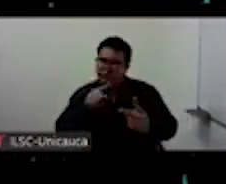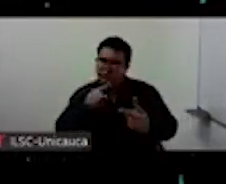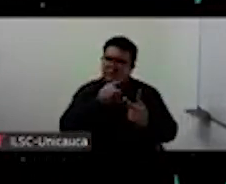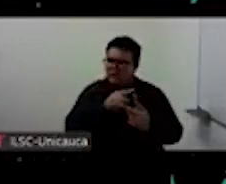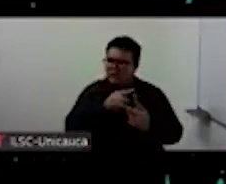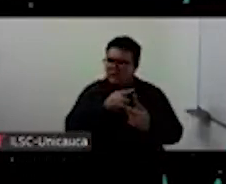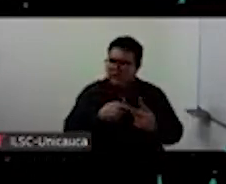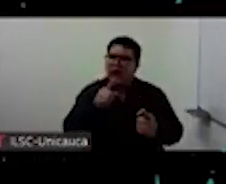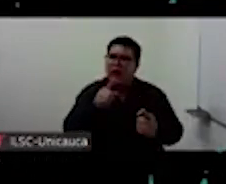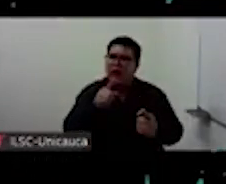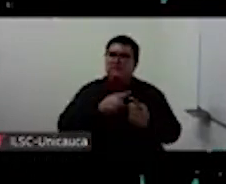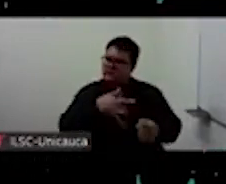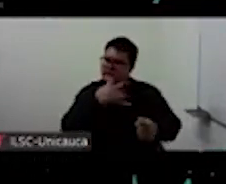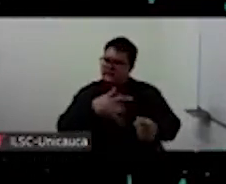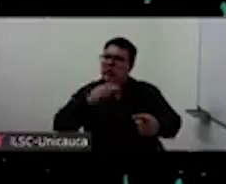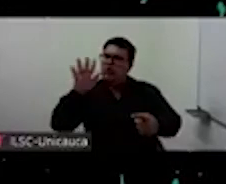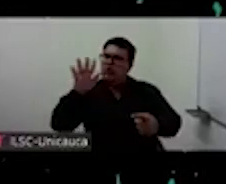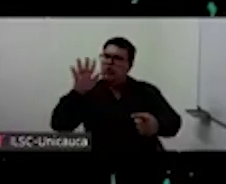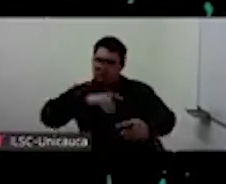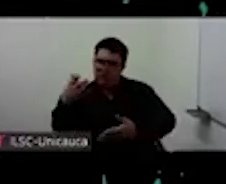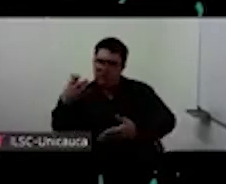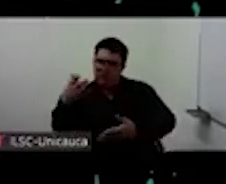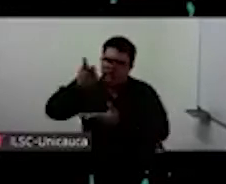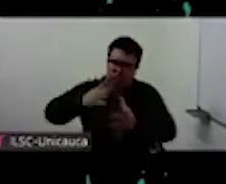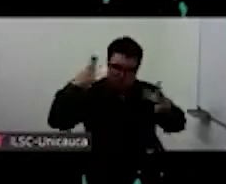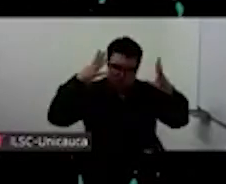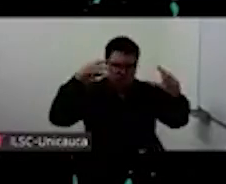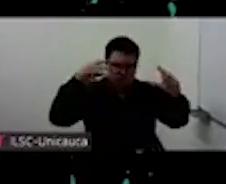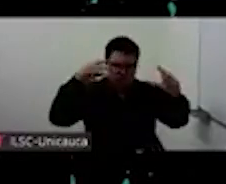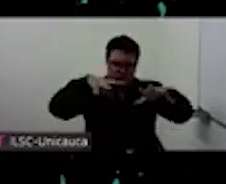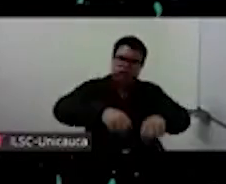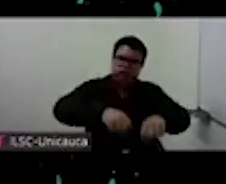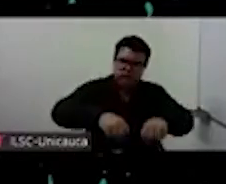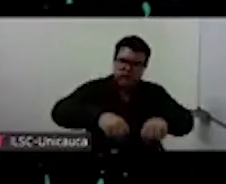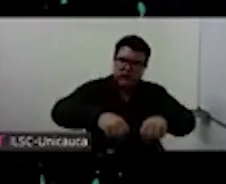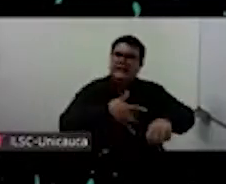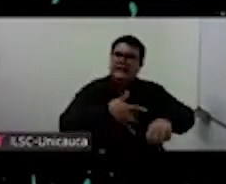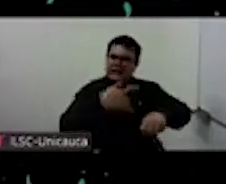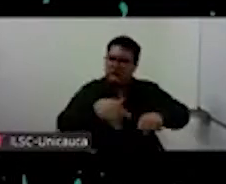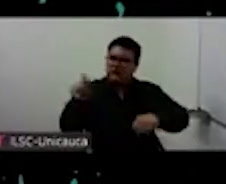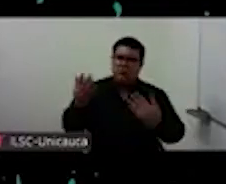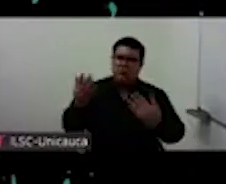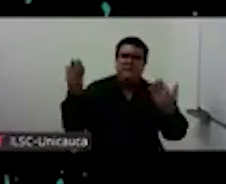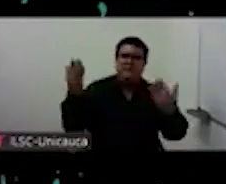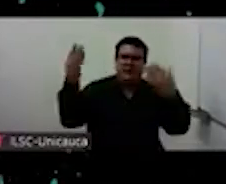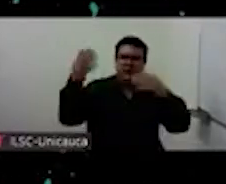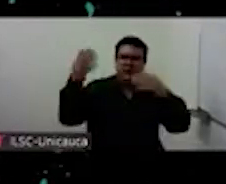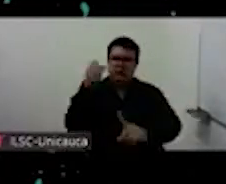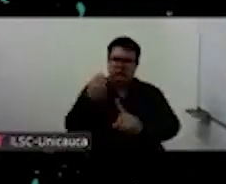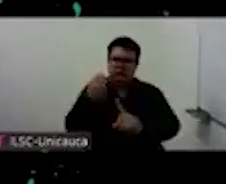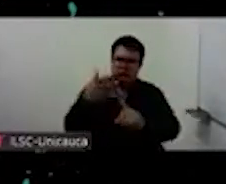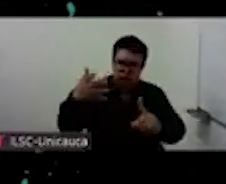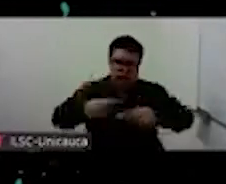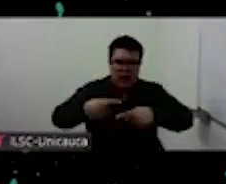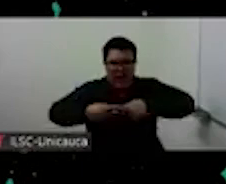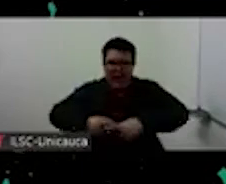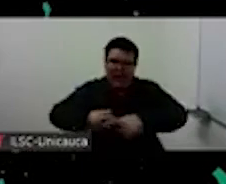la conquista y la colonización como el momento de mayor valor y esplendor para la